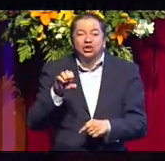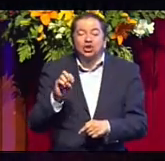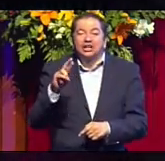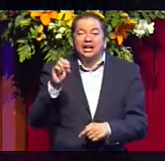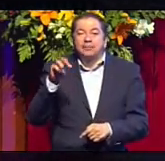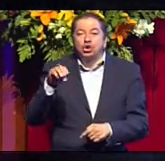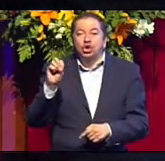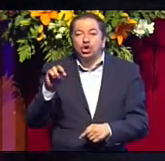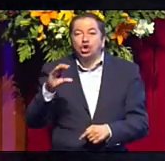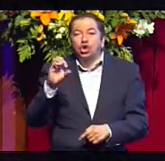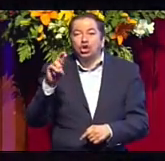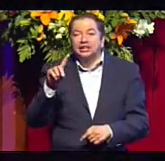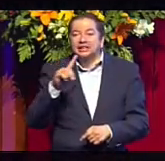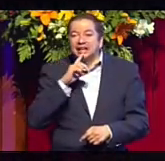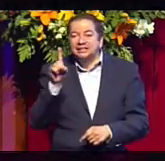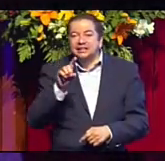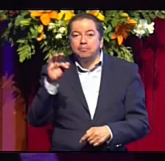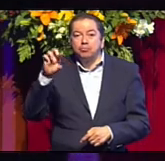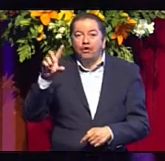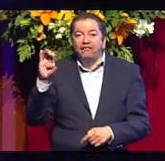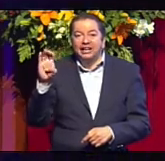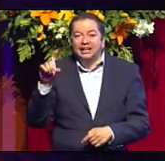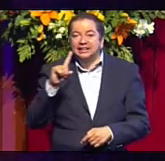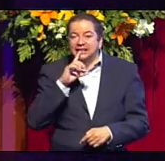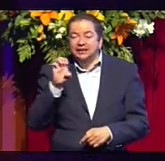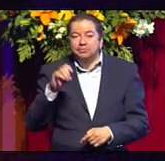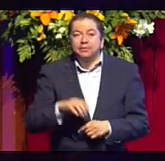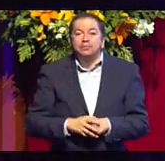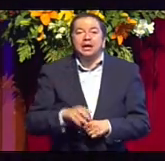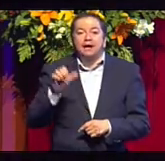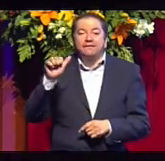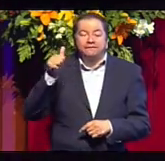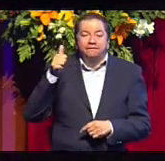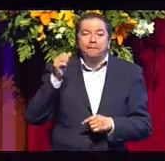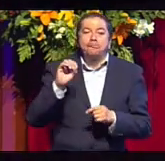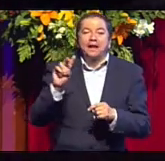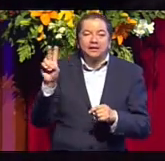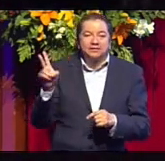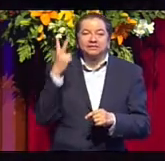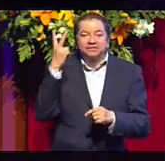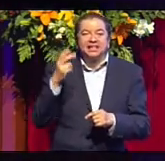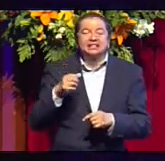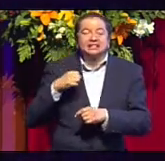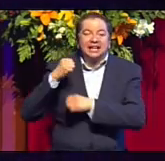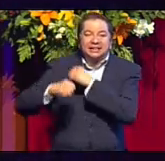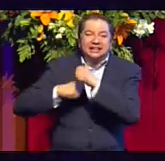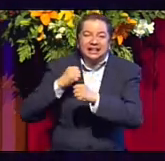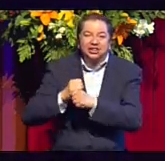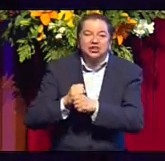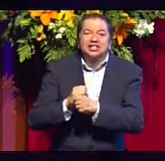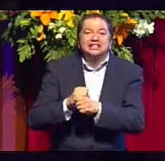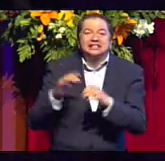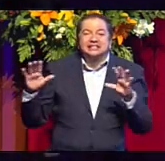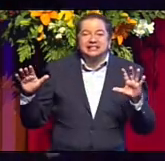Cortés Poblete, con su edición reeditada para el Bicentenario de Vicuña celebrada el año